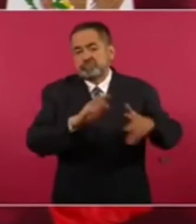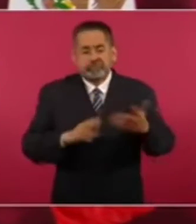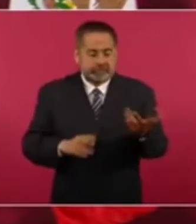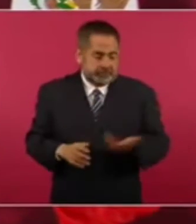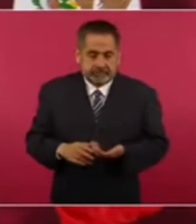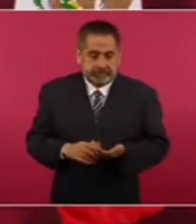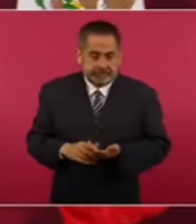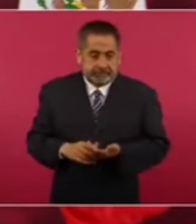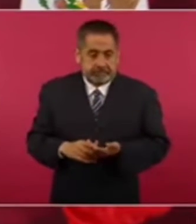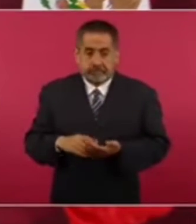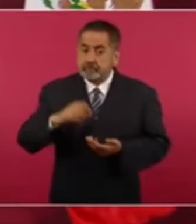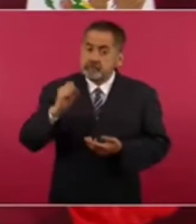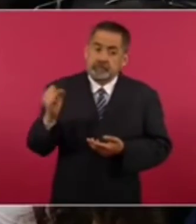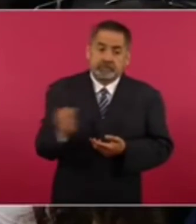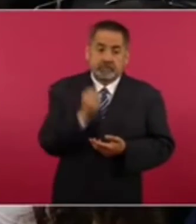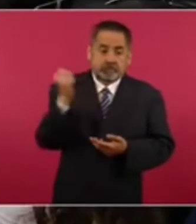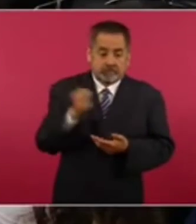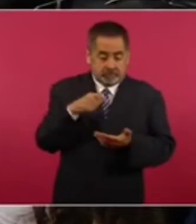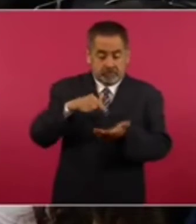emiten ese fallo,